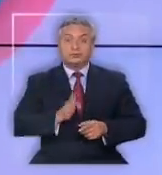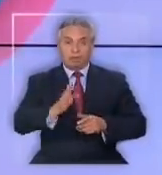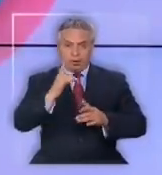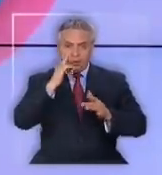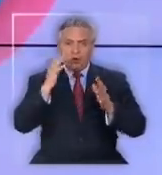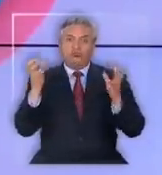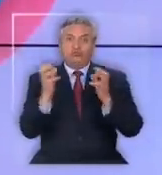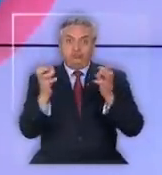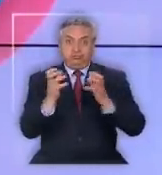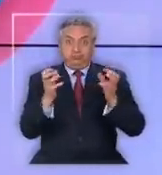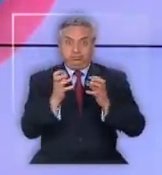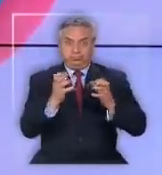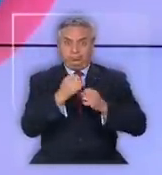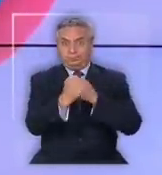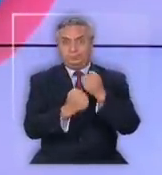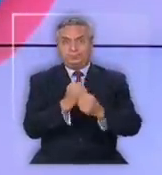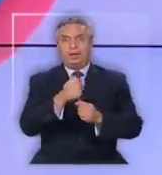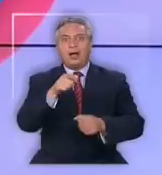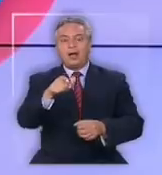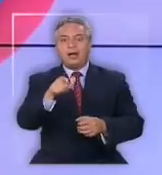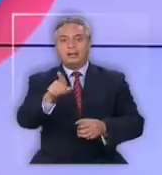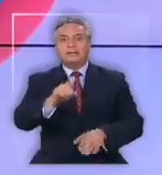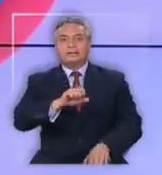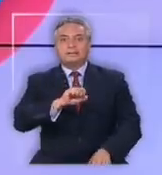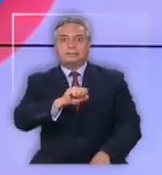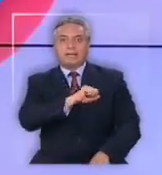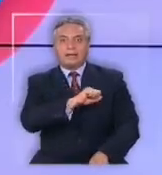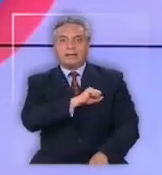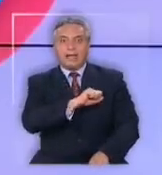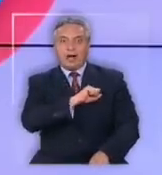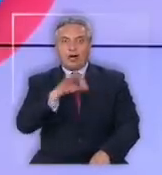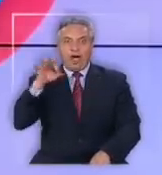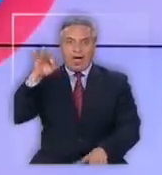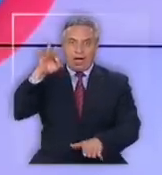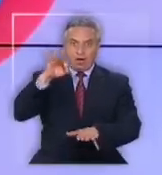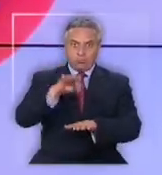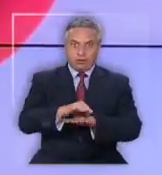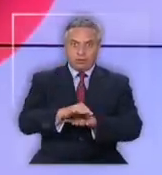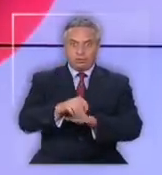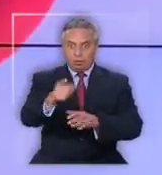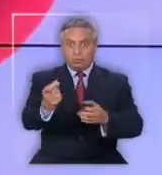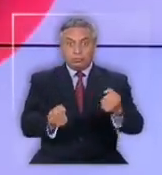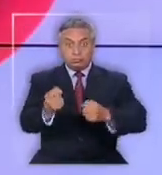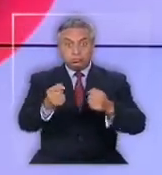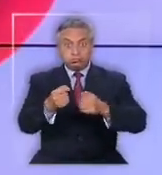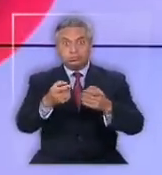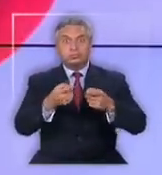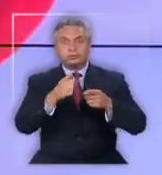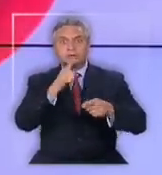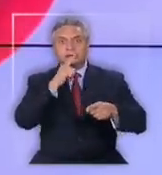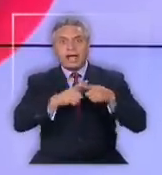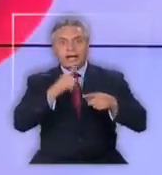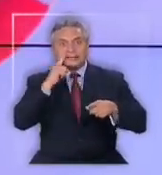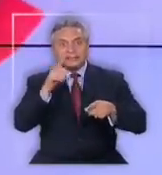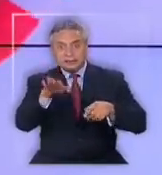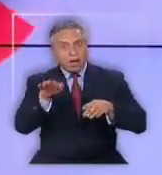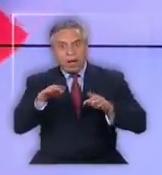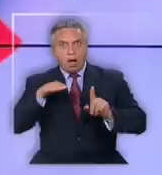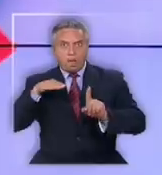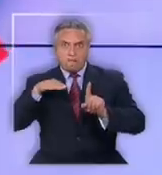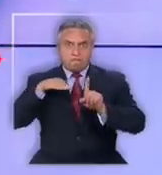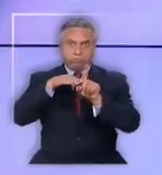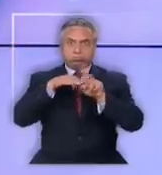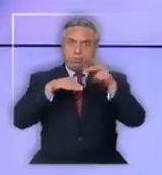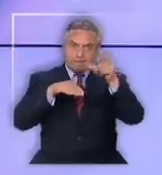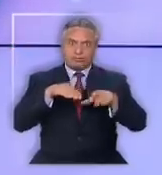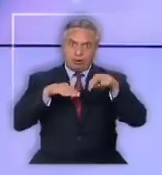el aeropuerto de Santiago. Una manifestación de taxistas autorizados terminó con un conductor atropellado por otro taxista básico. El incidente tiene